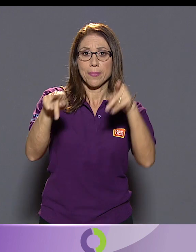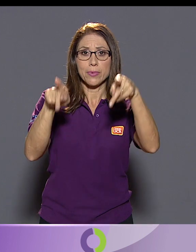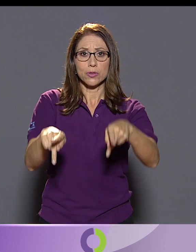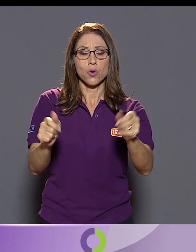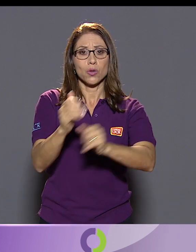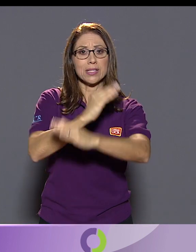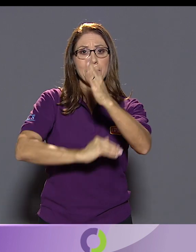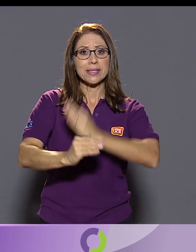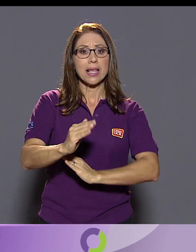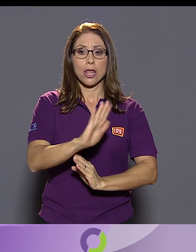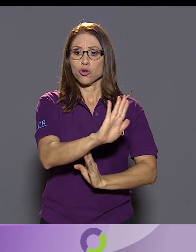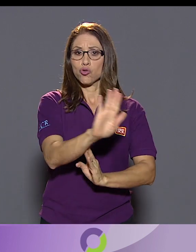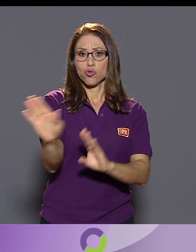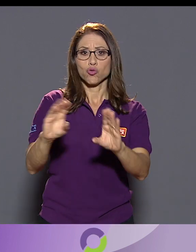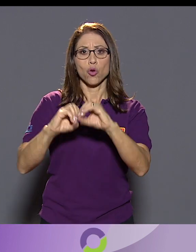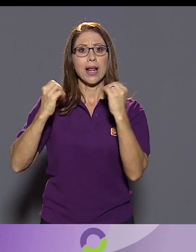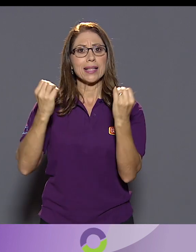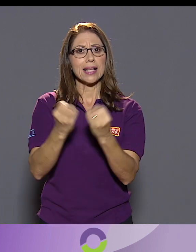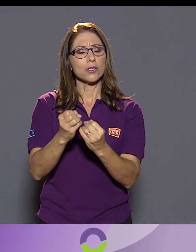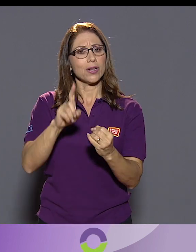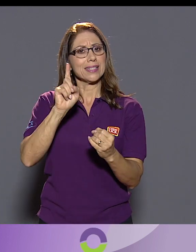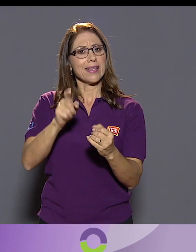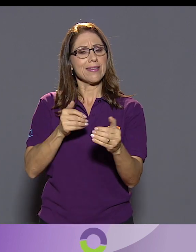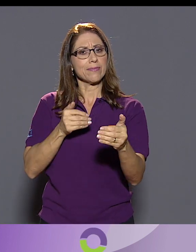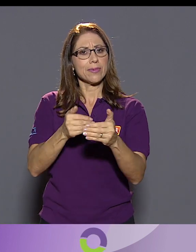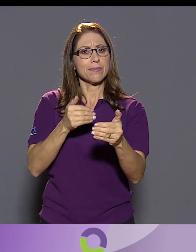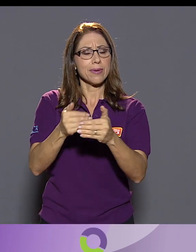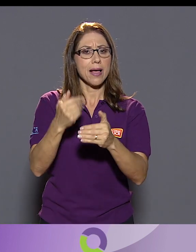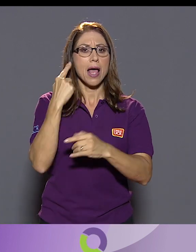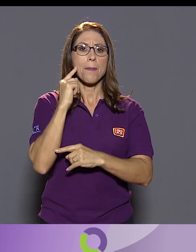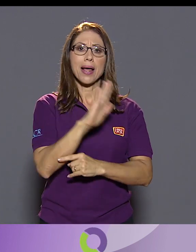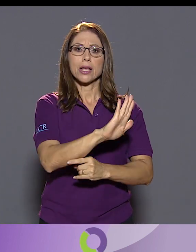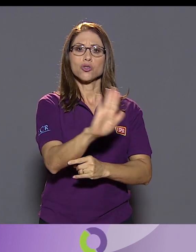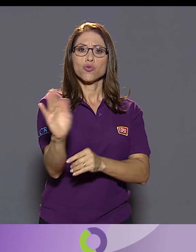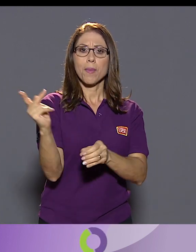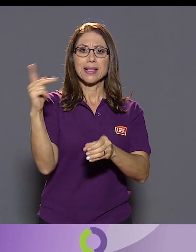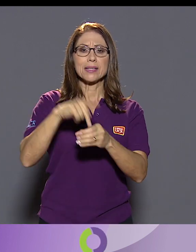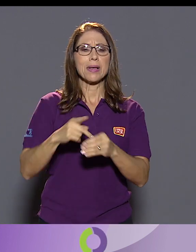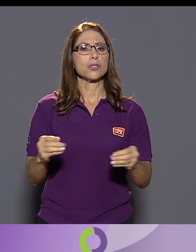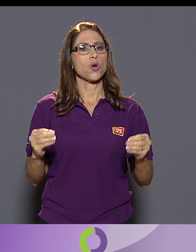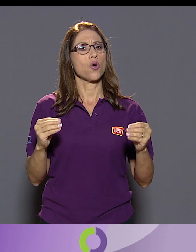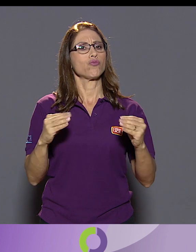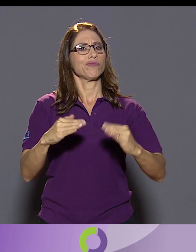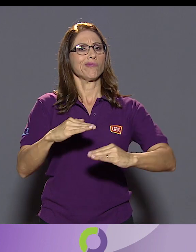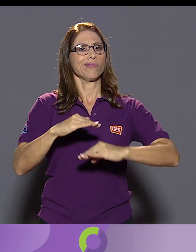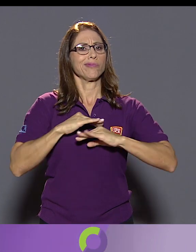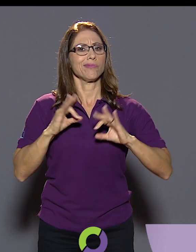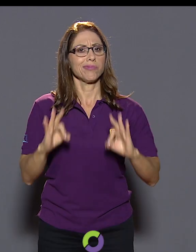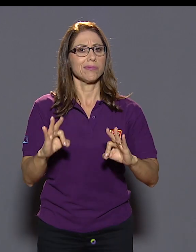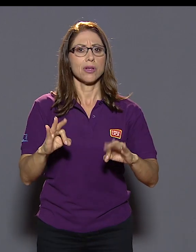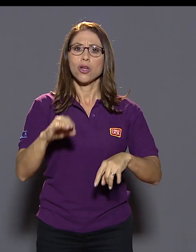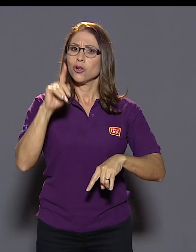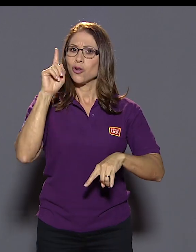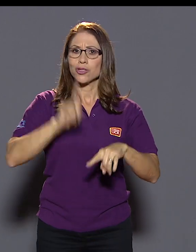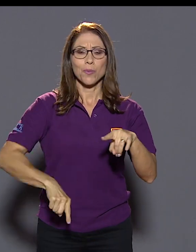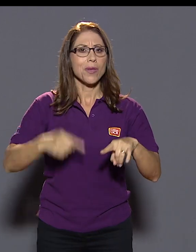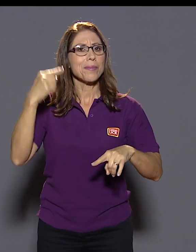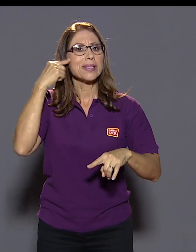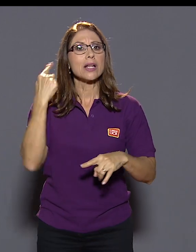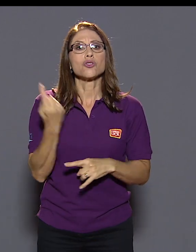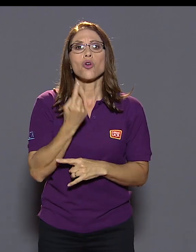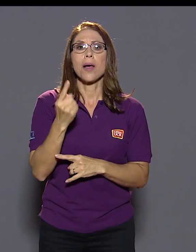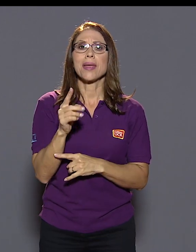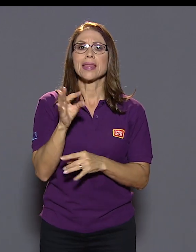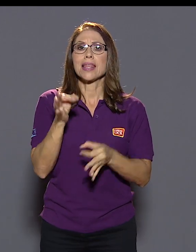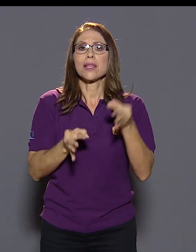de sus diferentes organizaciones para que la participación de ellos sea más plena, ¿verdad? No se puede pretender que solamente sea el